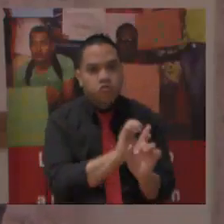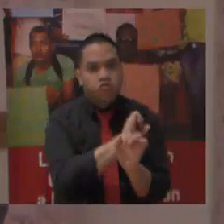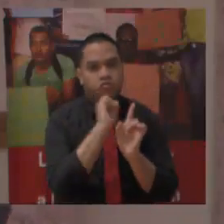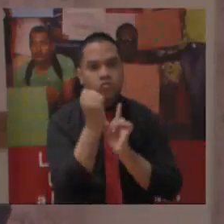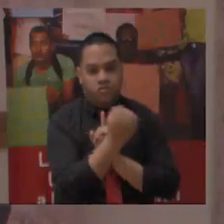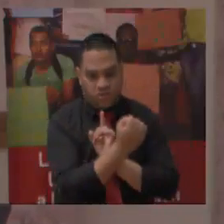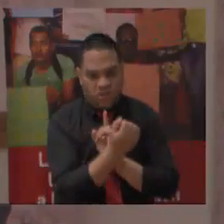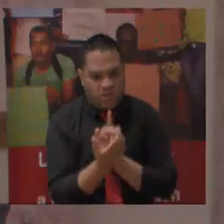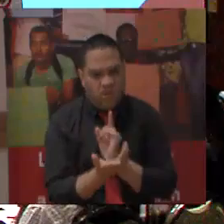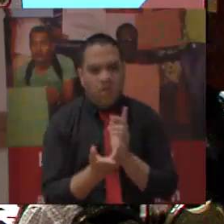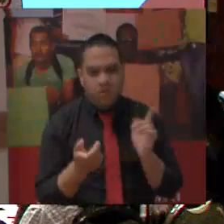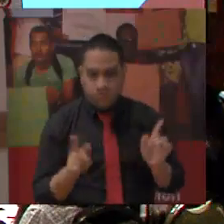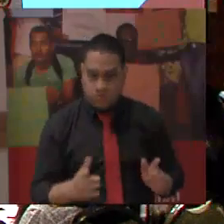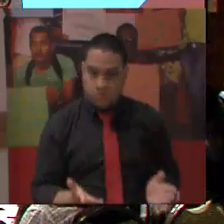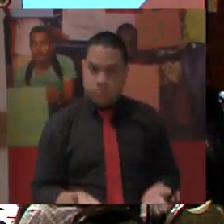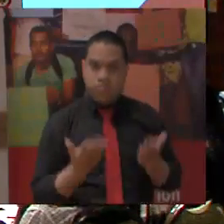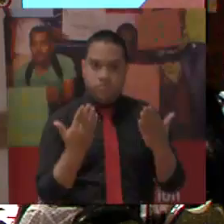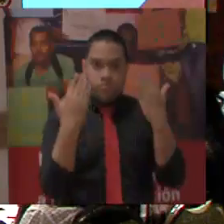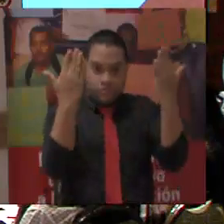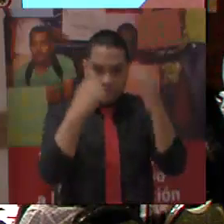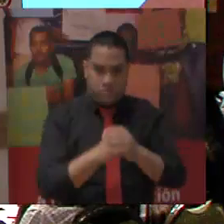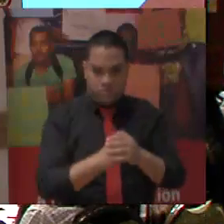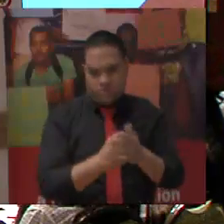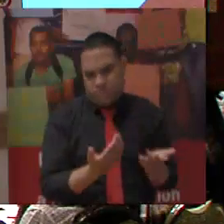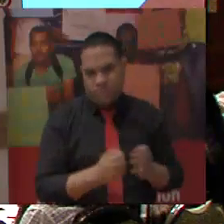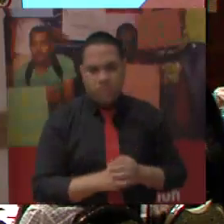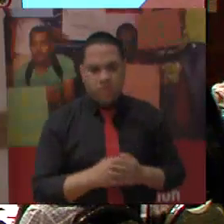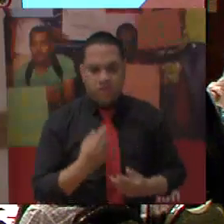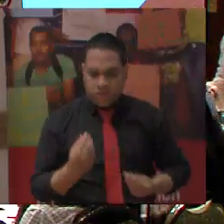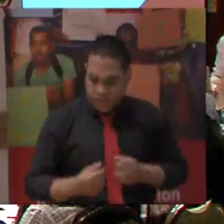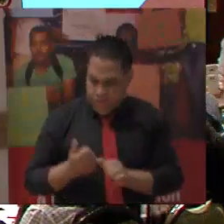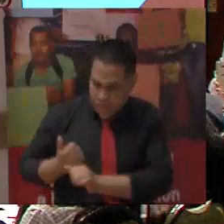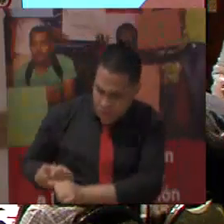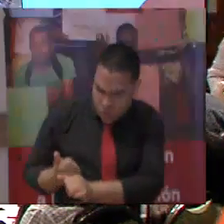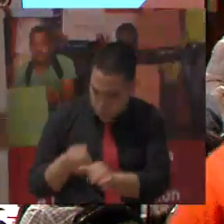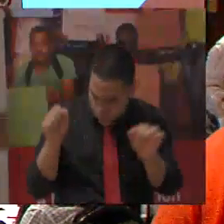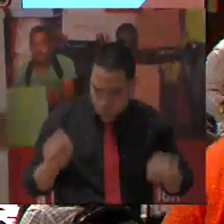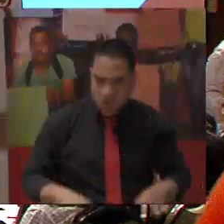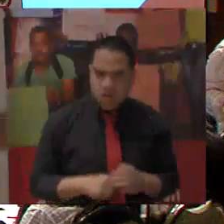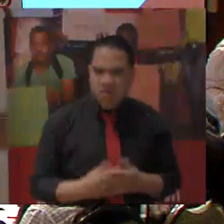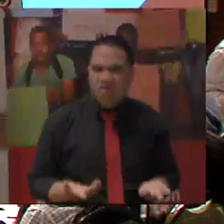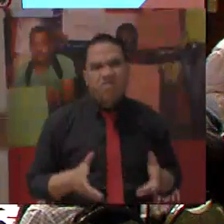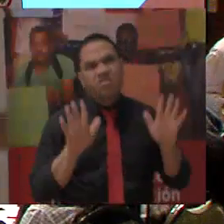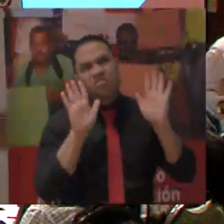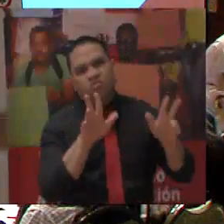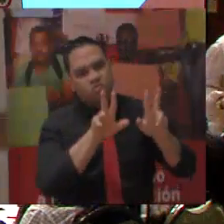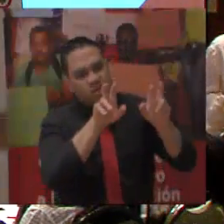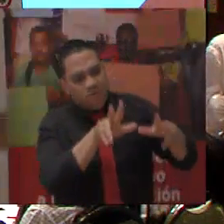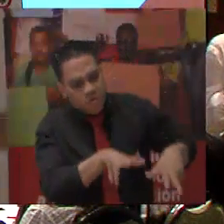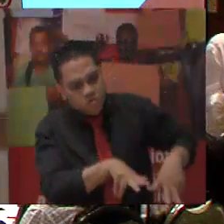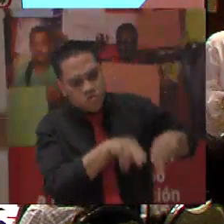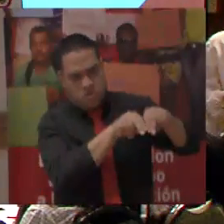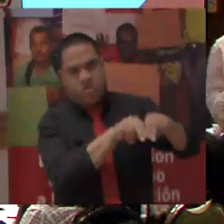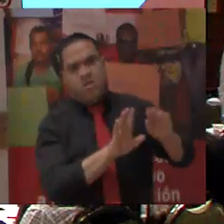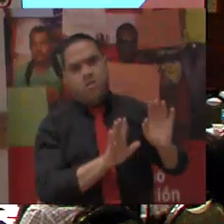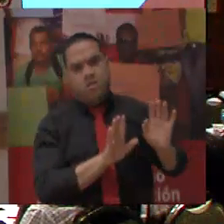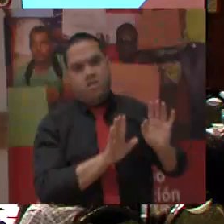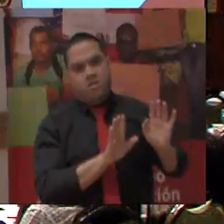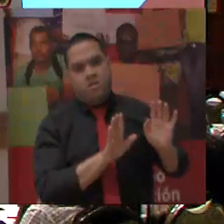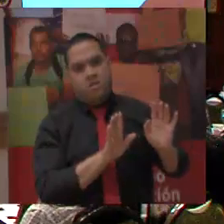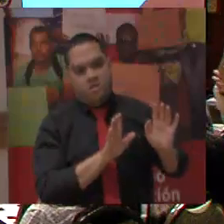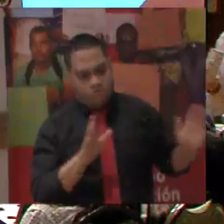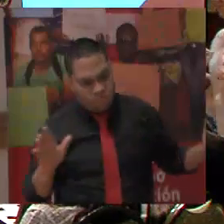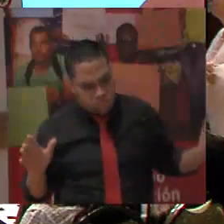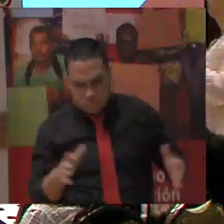que reintegrar, es un asunto en el que todos tenemos que aportar. Es un asunto de sociedad en su conjunto, es un